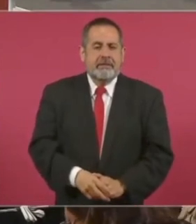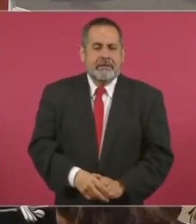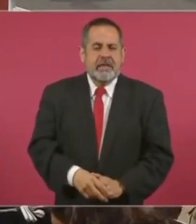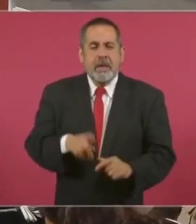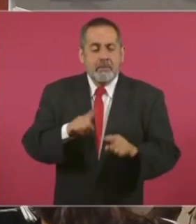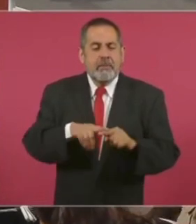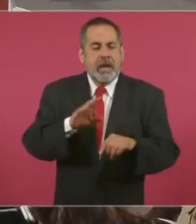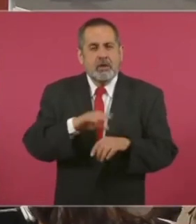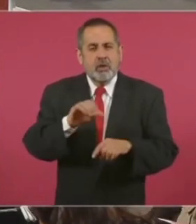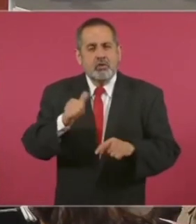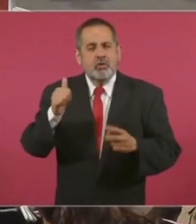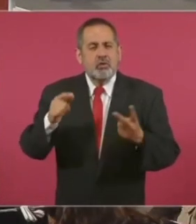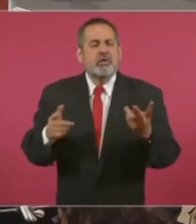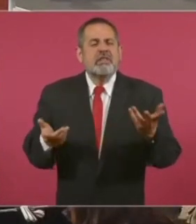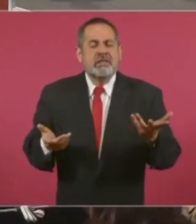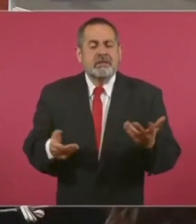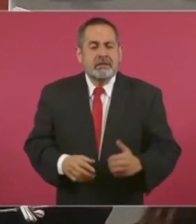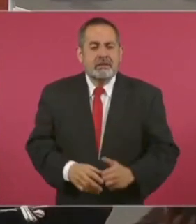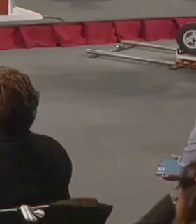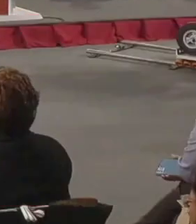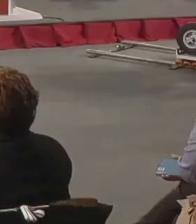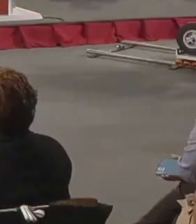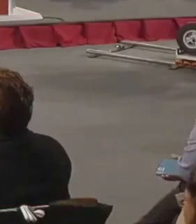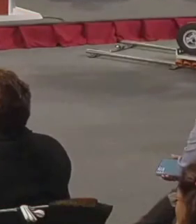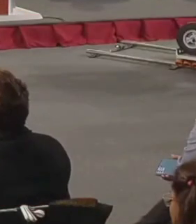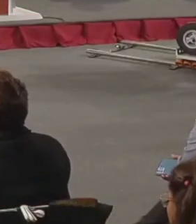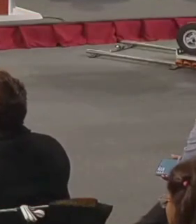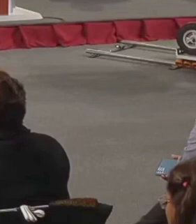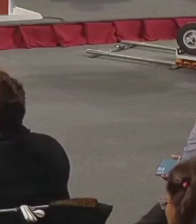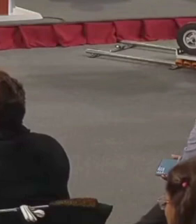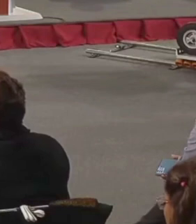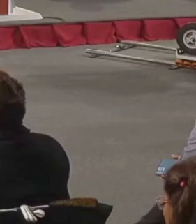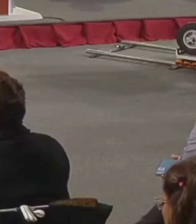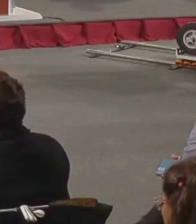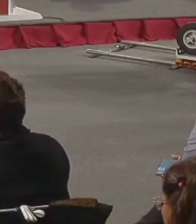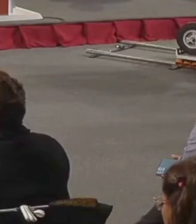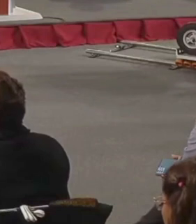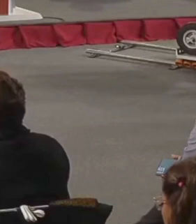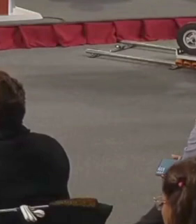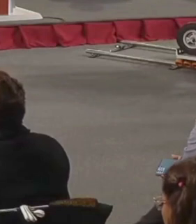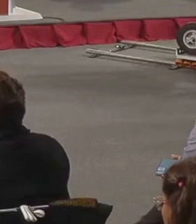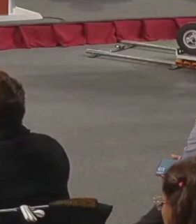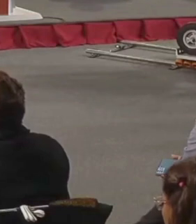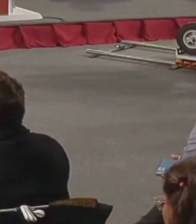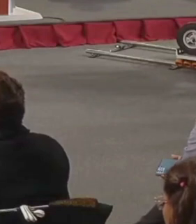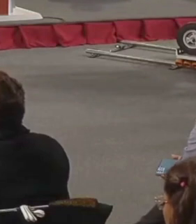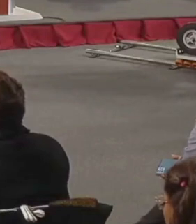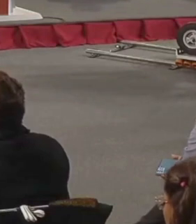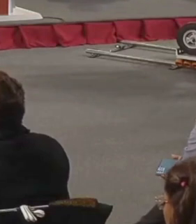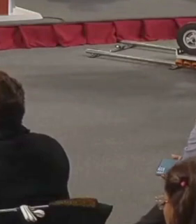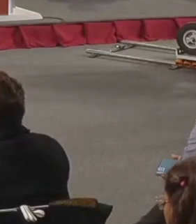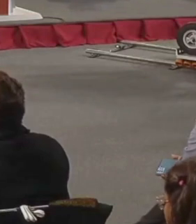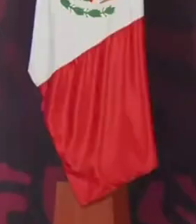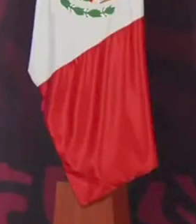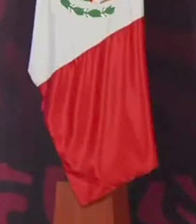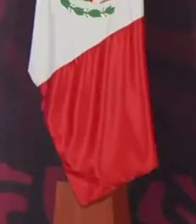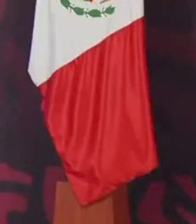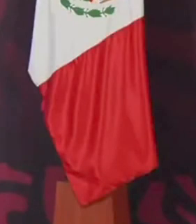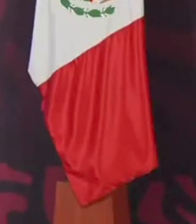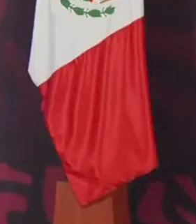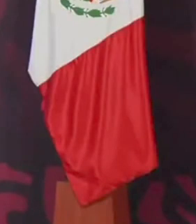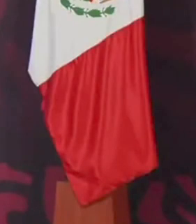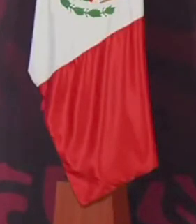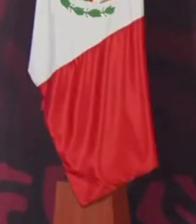¿Quién más? Ah, no, también este es universal, ¿no?